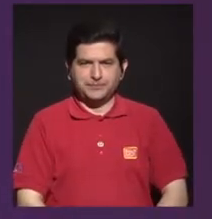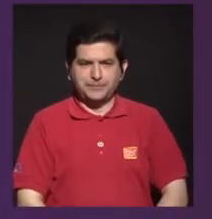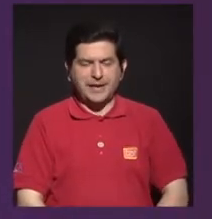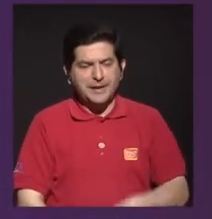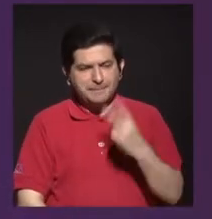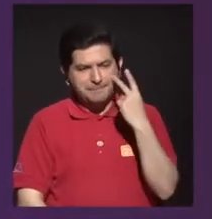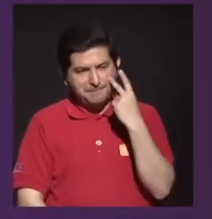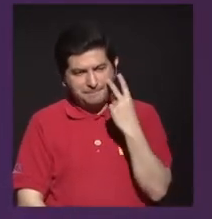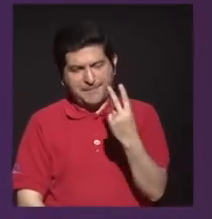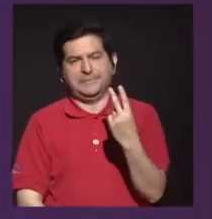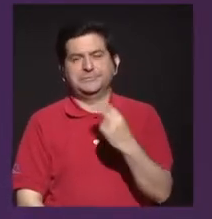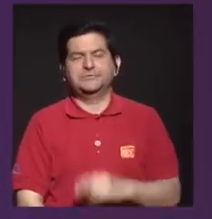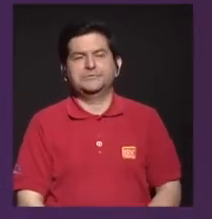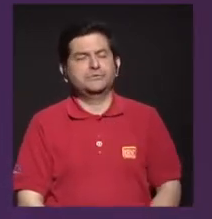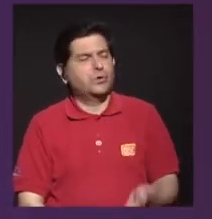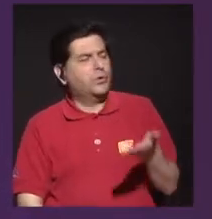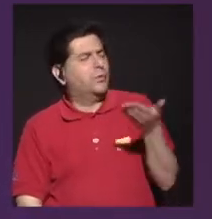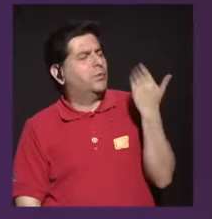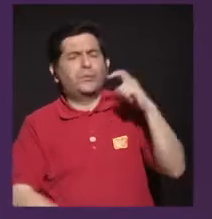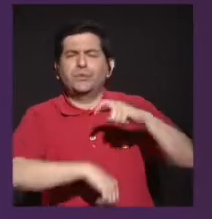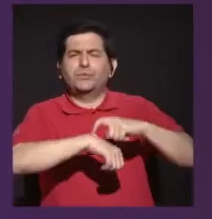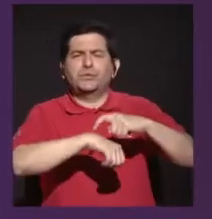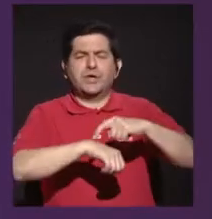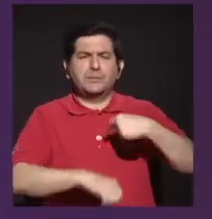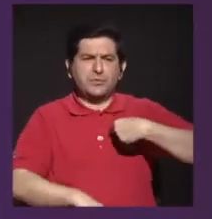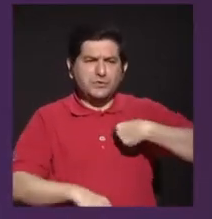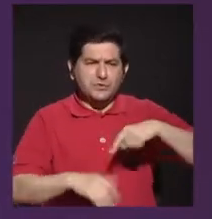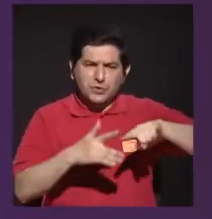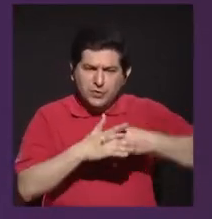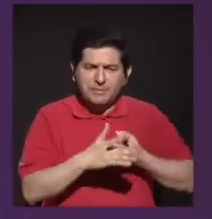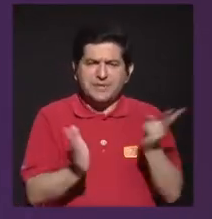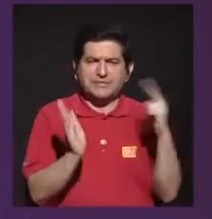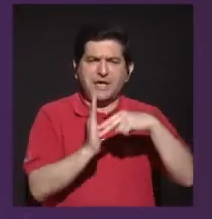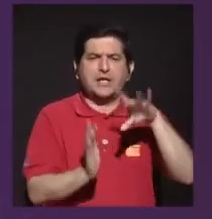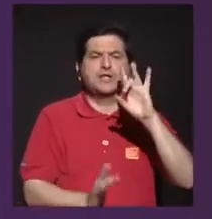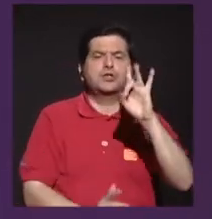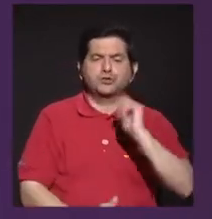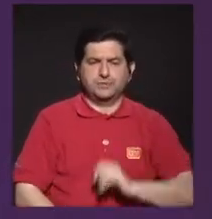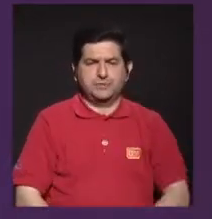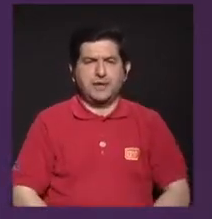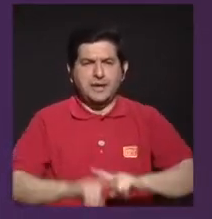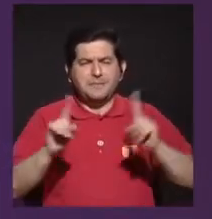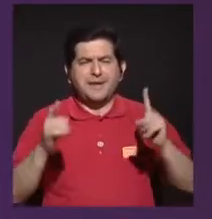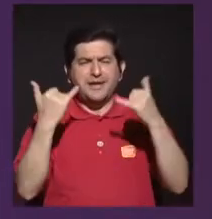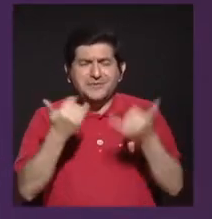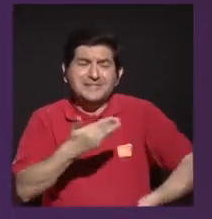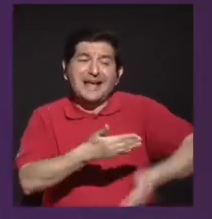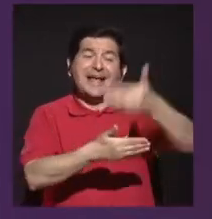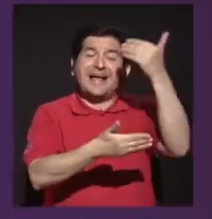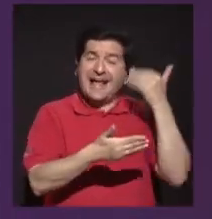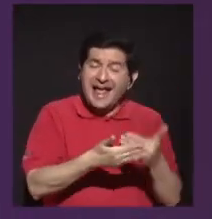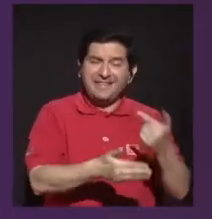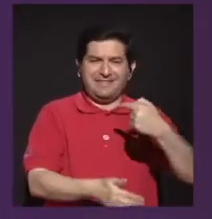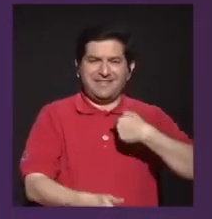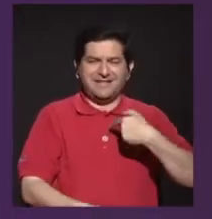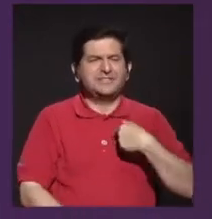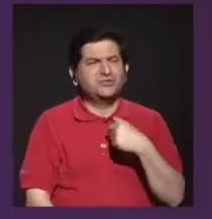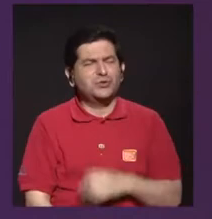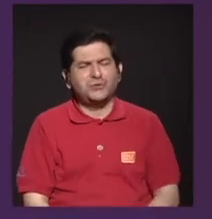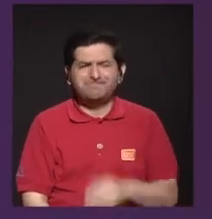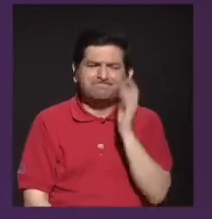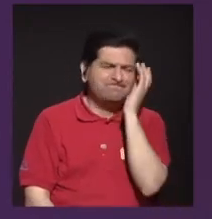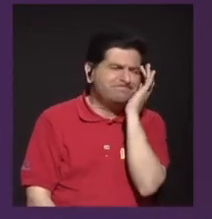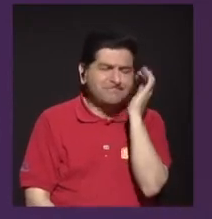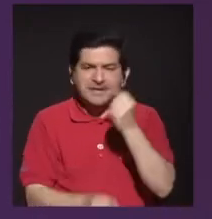Vamos a ver, desde hacía muchísimo tiempo, yo solo empecé en el 2008, en el año 2008, pero desde hacía mucho antes yo tenía la inquietud de